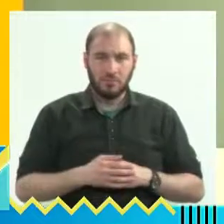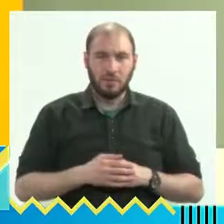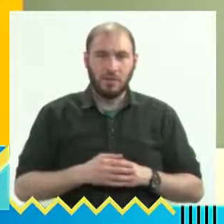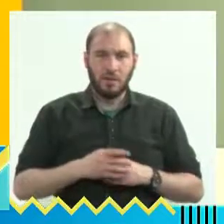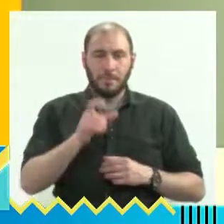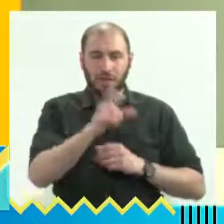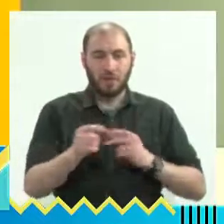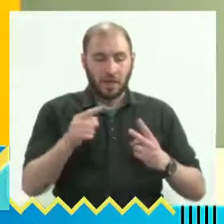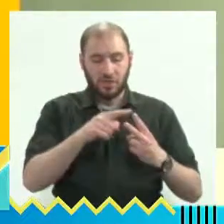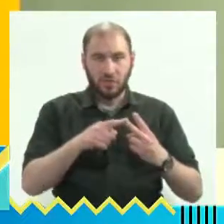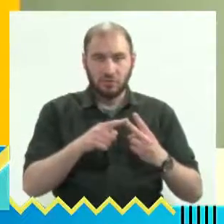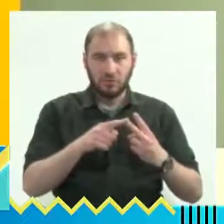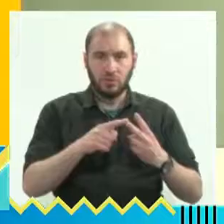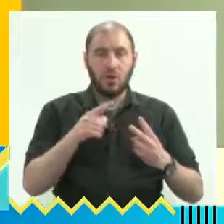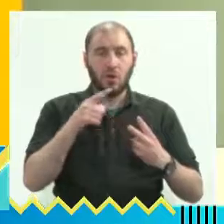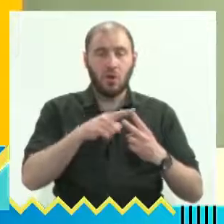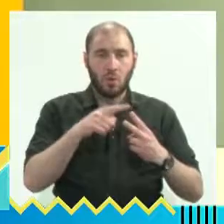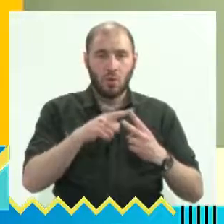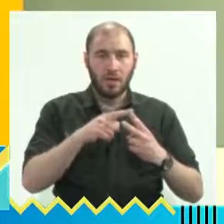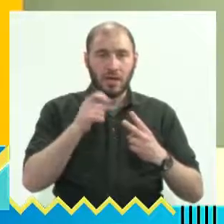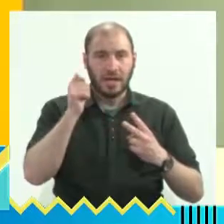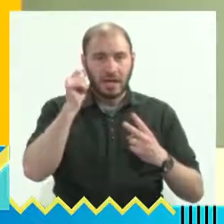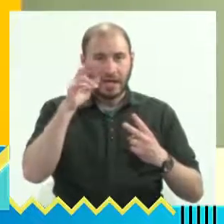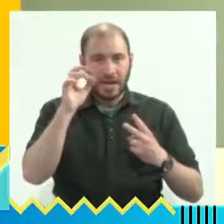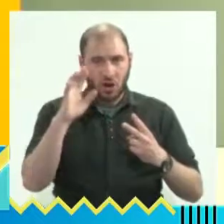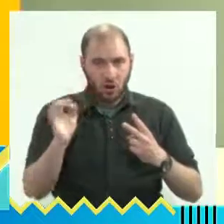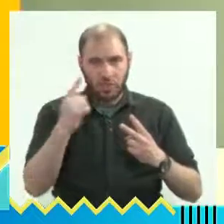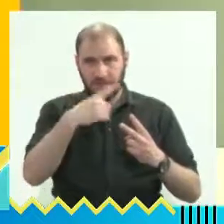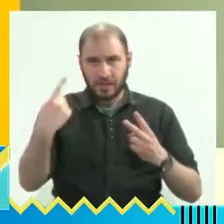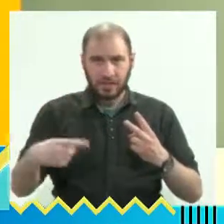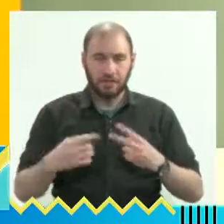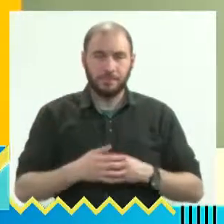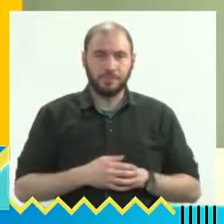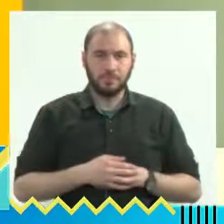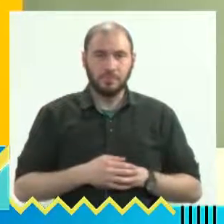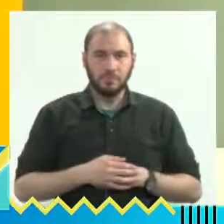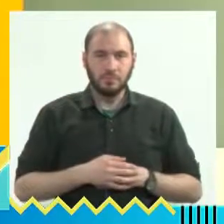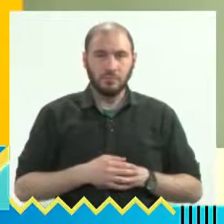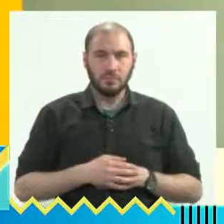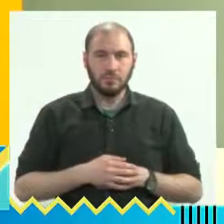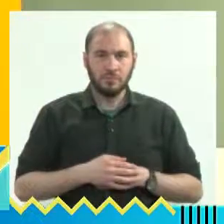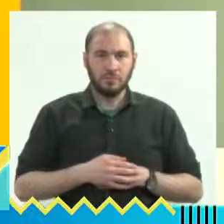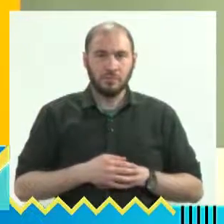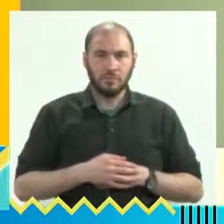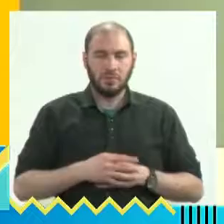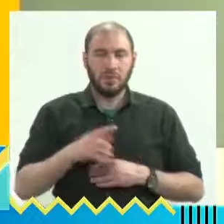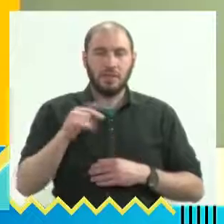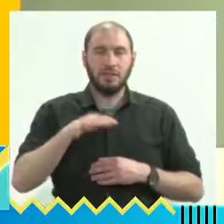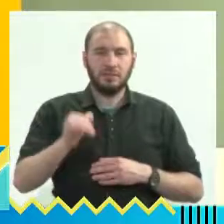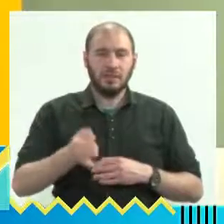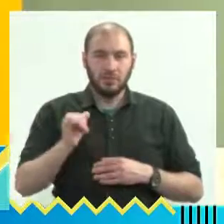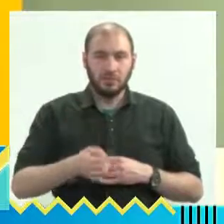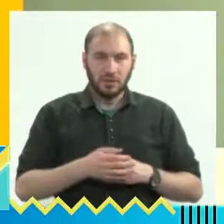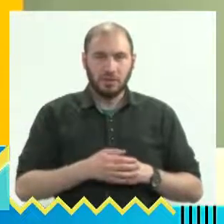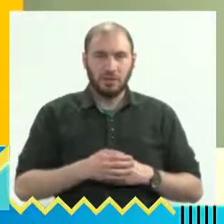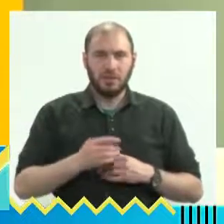2 personas debe haber una de cada género, ¿sí? Por lo tanto, no podían de ninguna manera estar